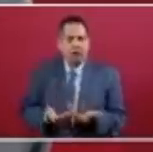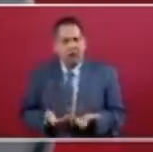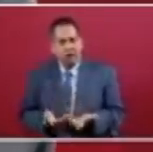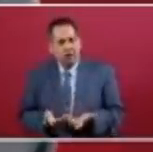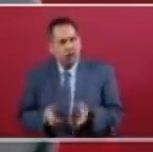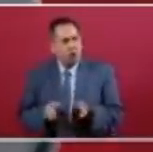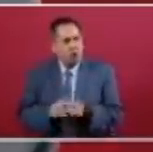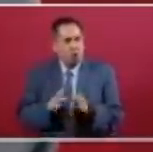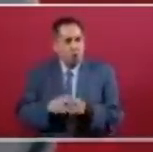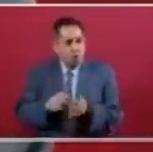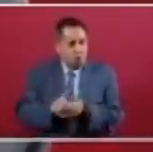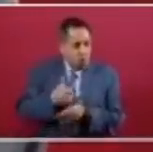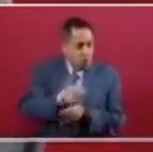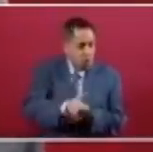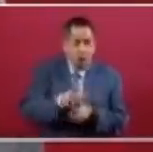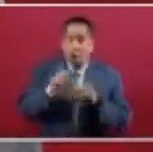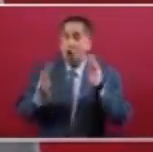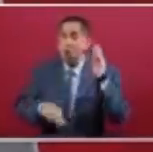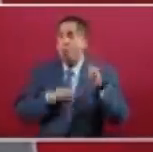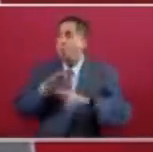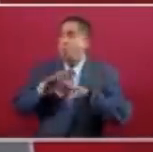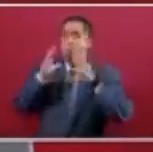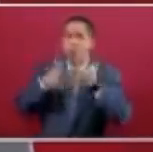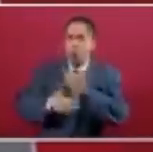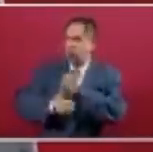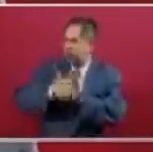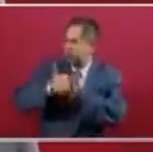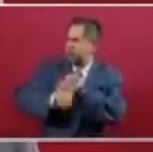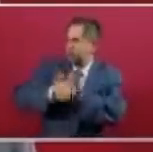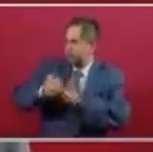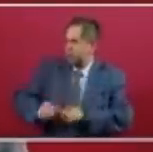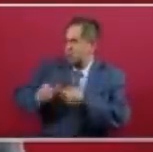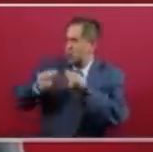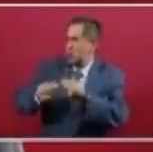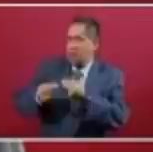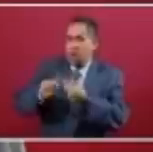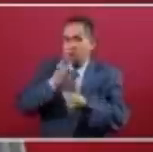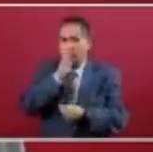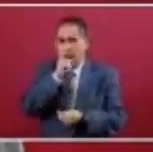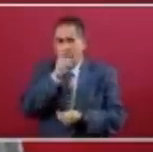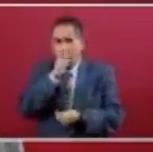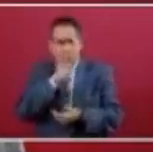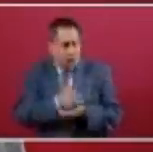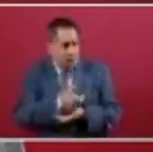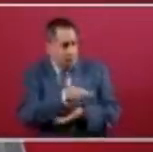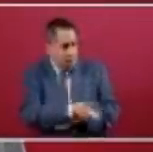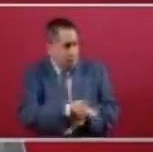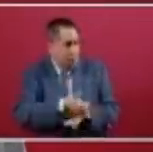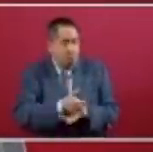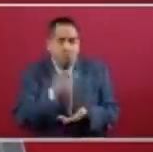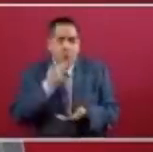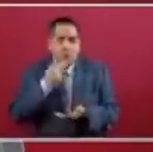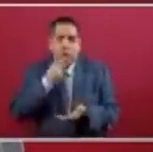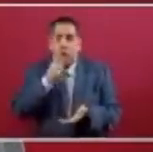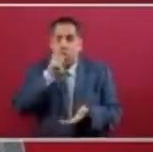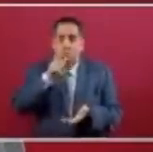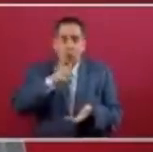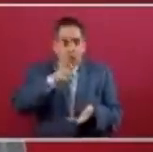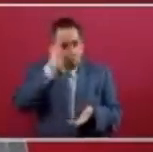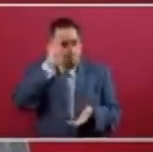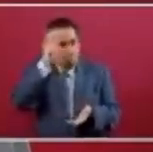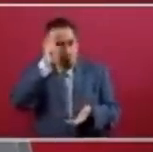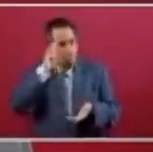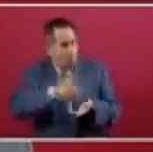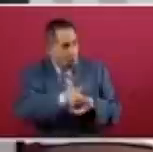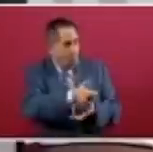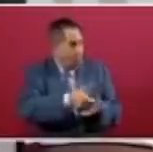competir en un mundo globalizado si tenemos que pagar más por los insumos que se requieren